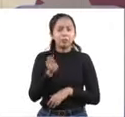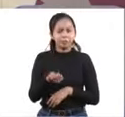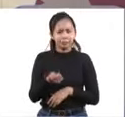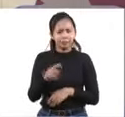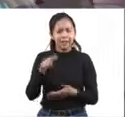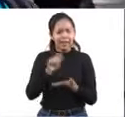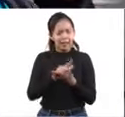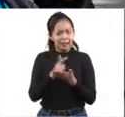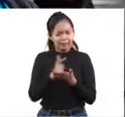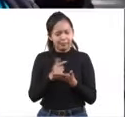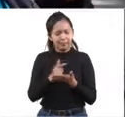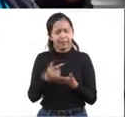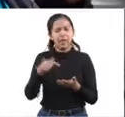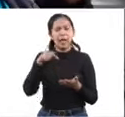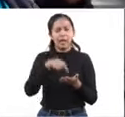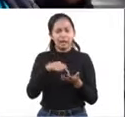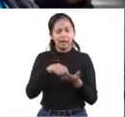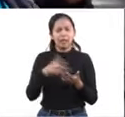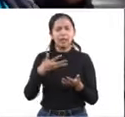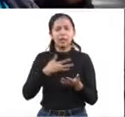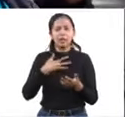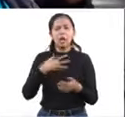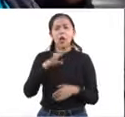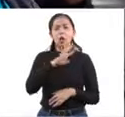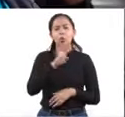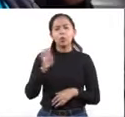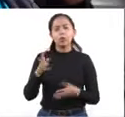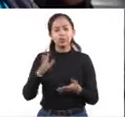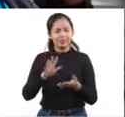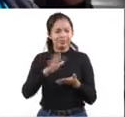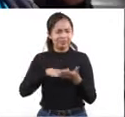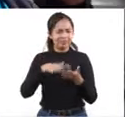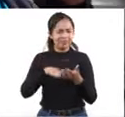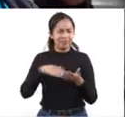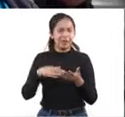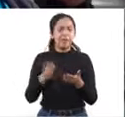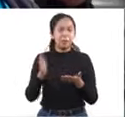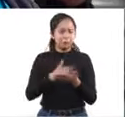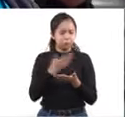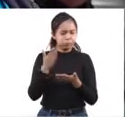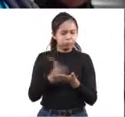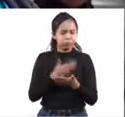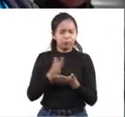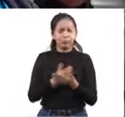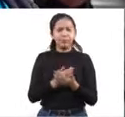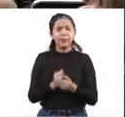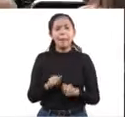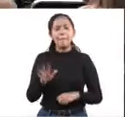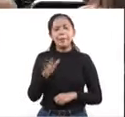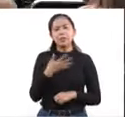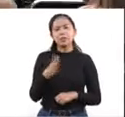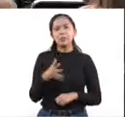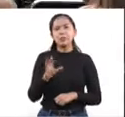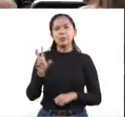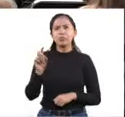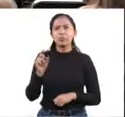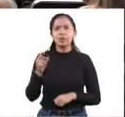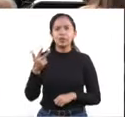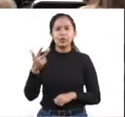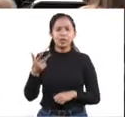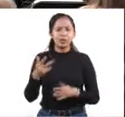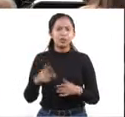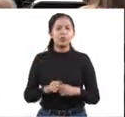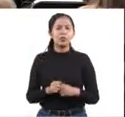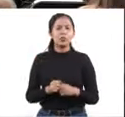de un libro de 400 páginas que incluirá a 38 ensayos. Este solamente tiene